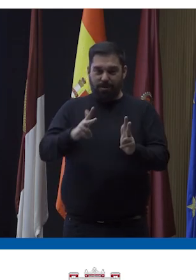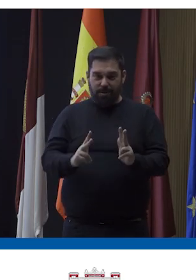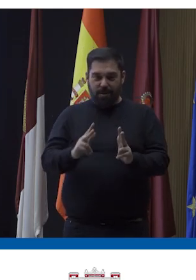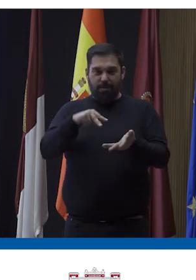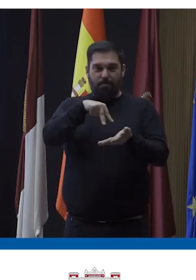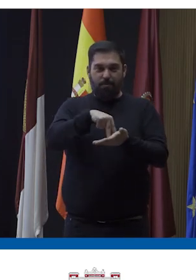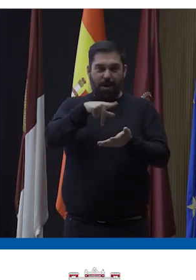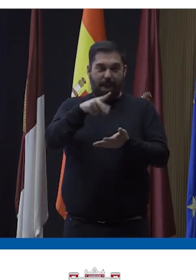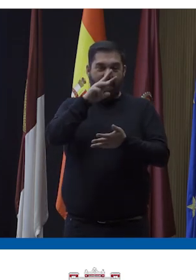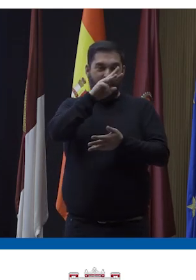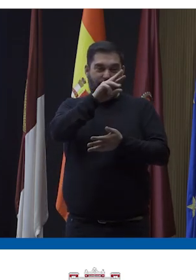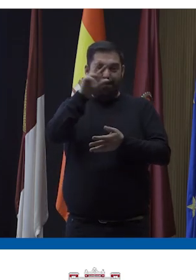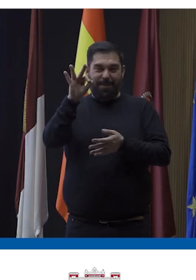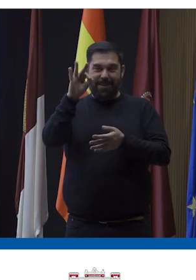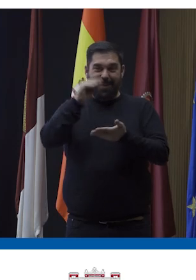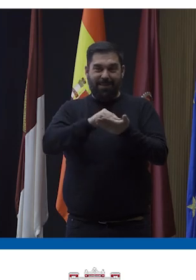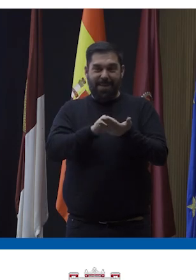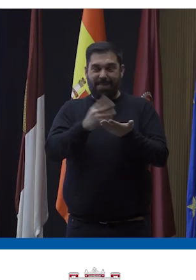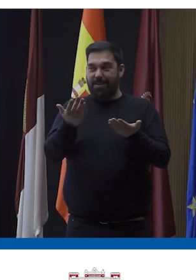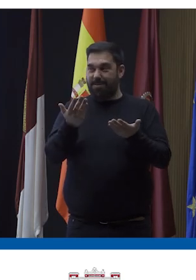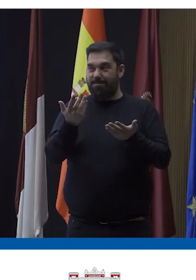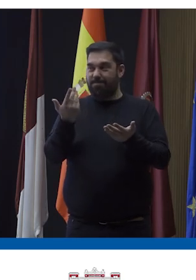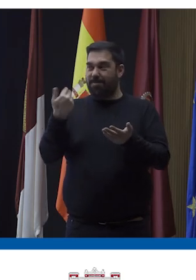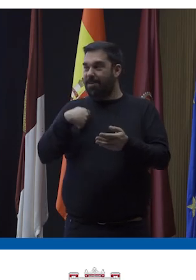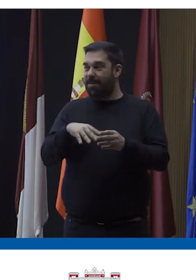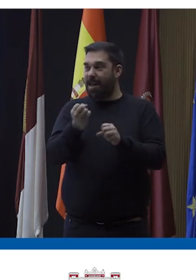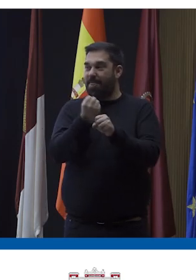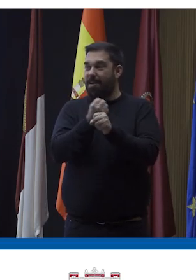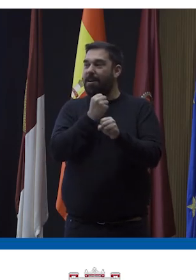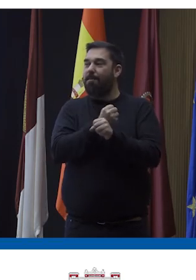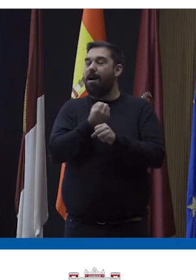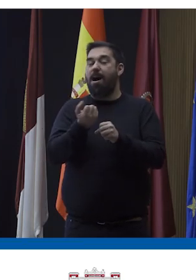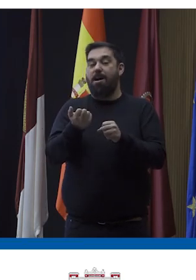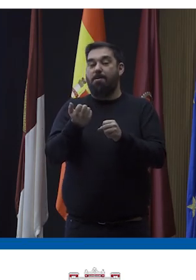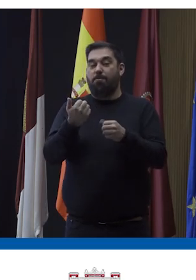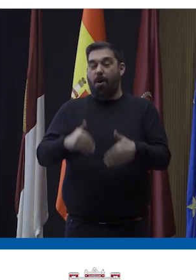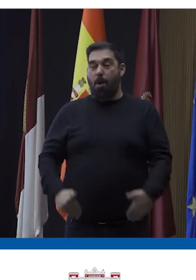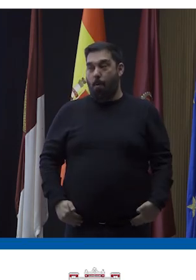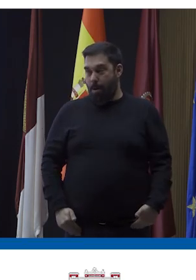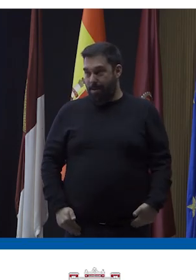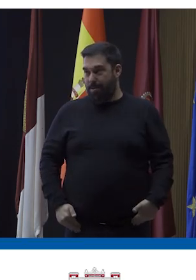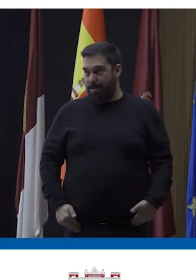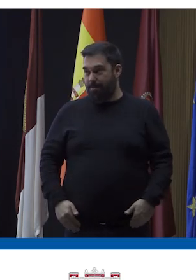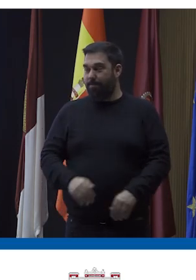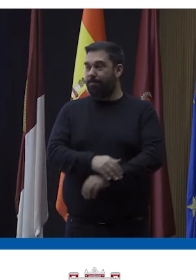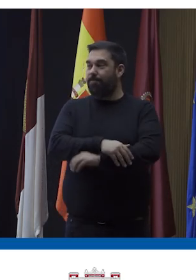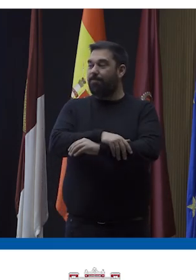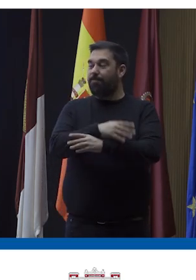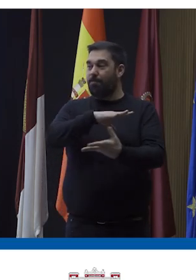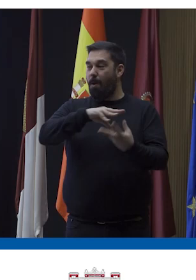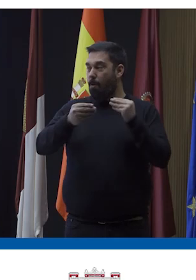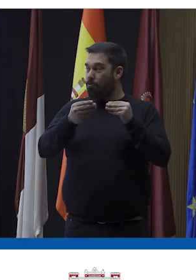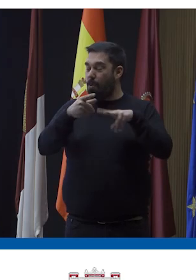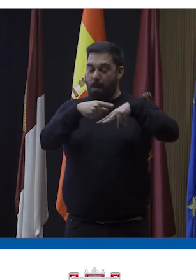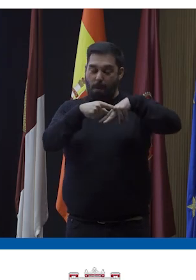de sentarse y levantarse 20 veces seguidas ya está Ya. trabajando muchísimo los cuádriceps. Ya está. Claro, eso, Venga.